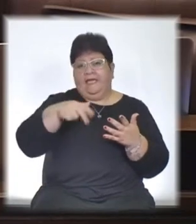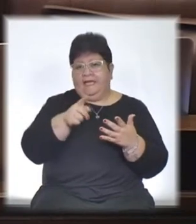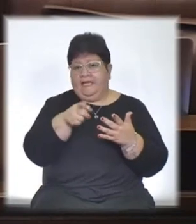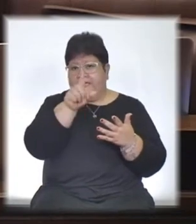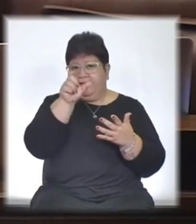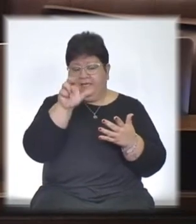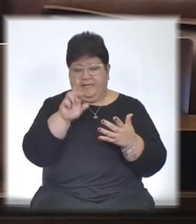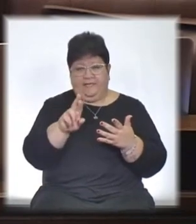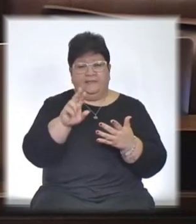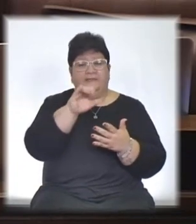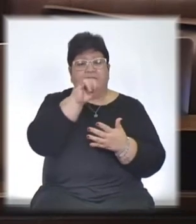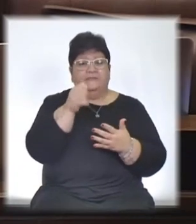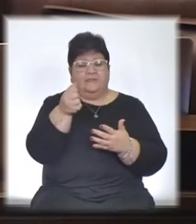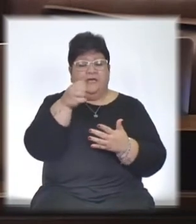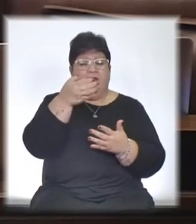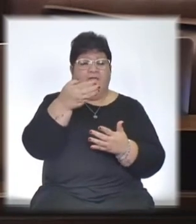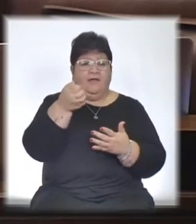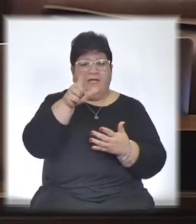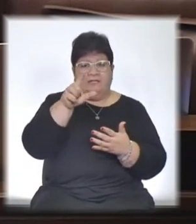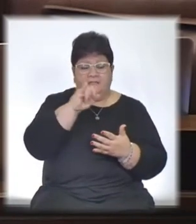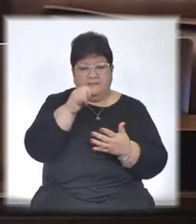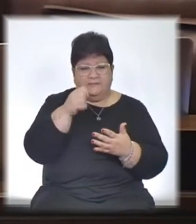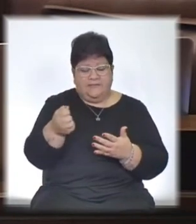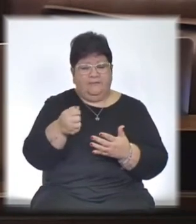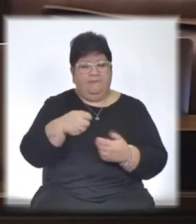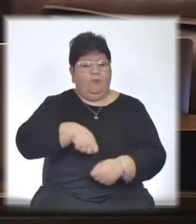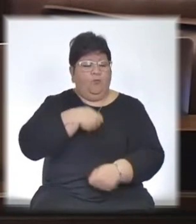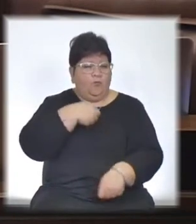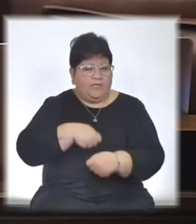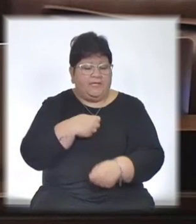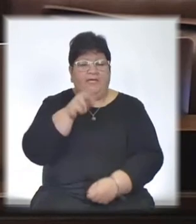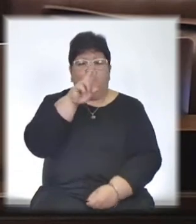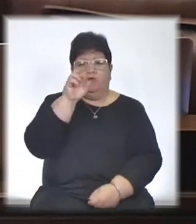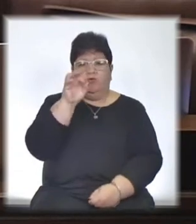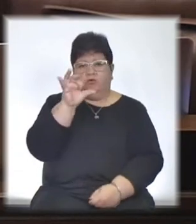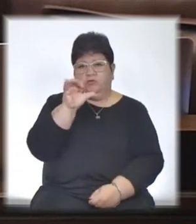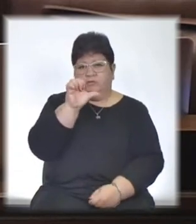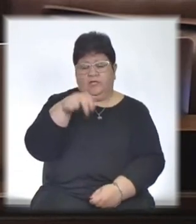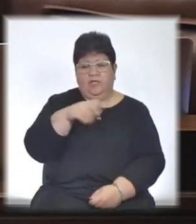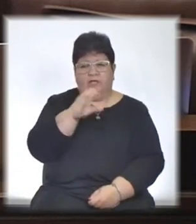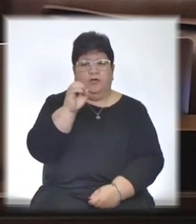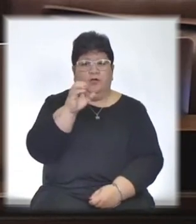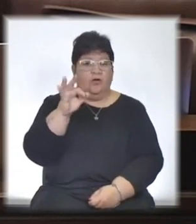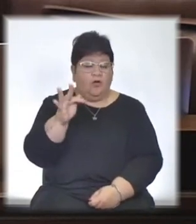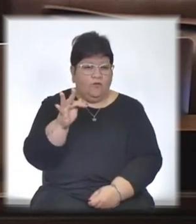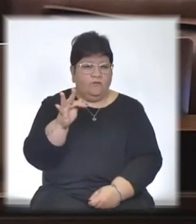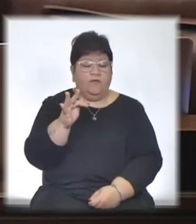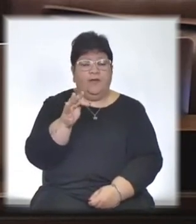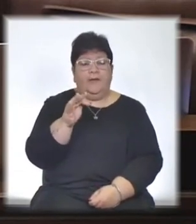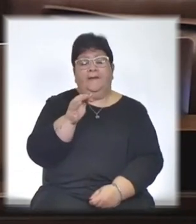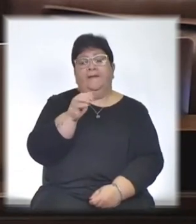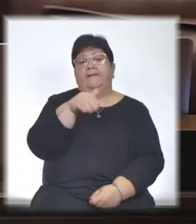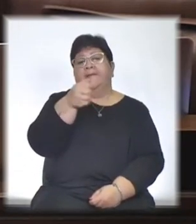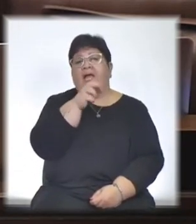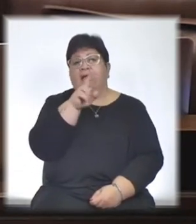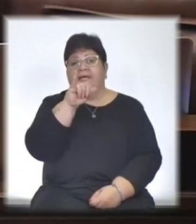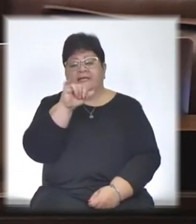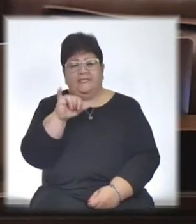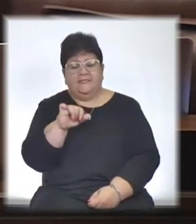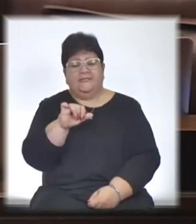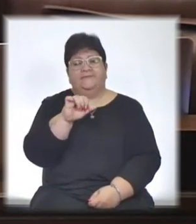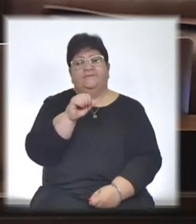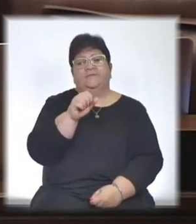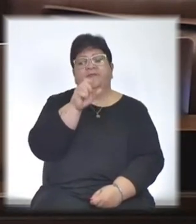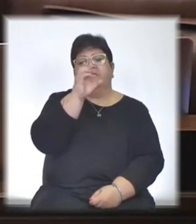Jorge Zabalza, Mauricio Rosenkoff y José Mujica. Alba Antunes, Jessy Maki, Gracia Dray,